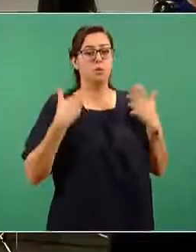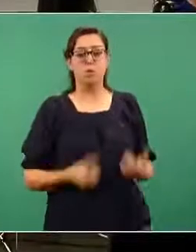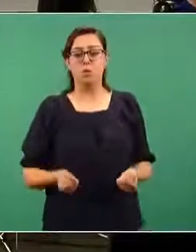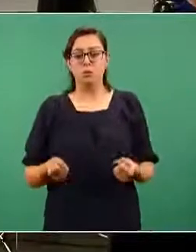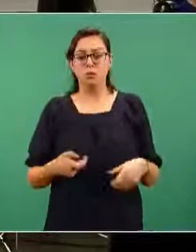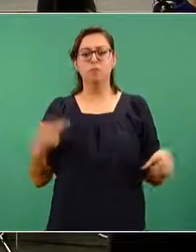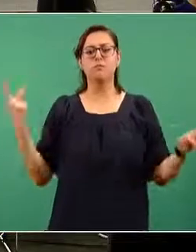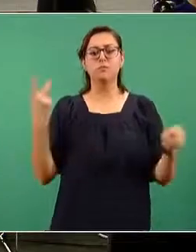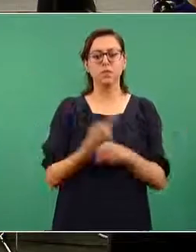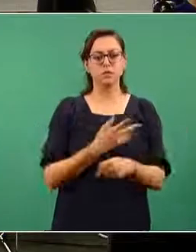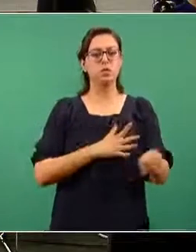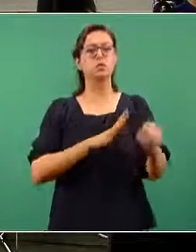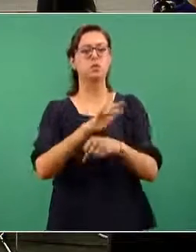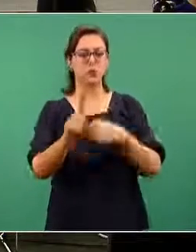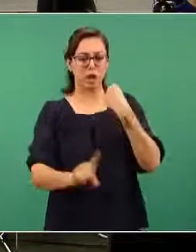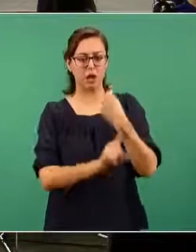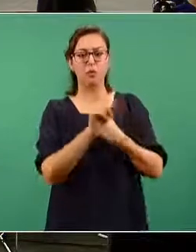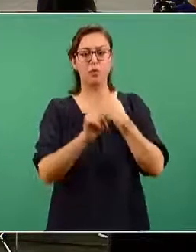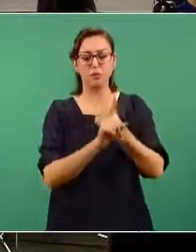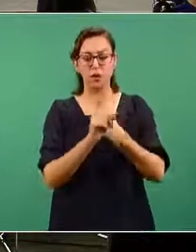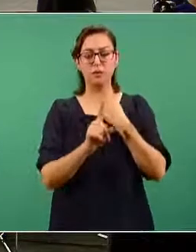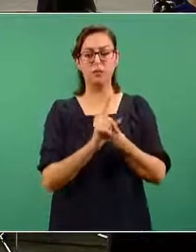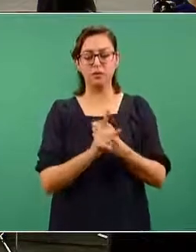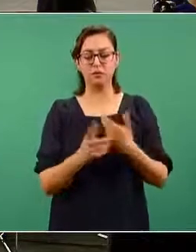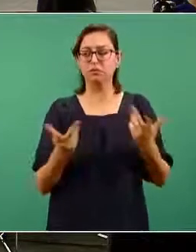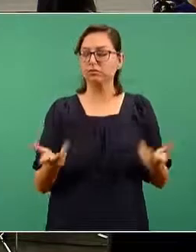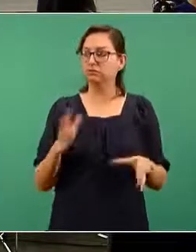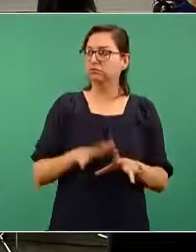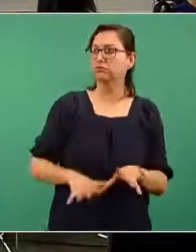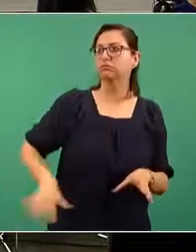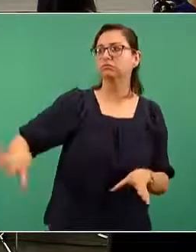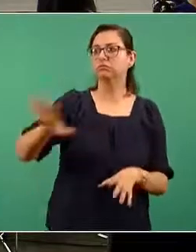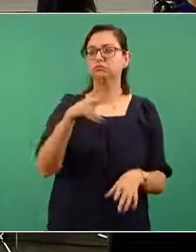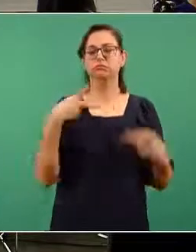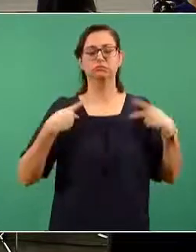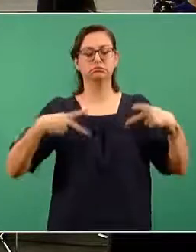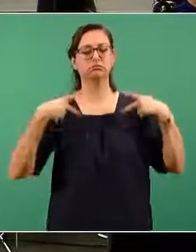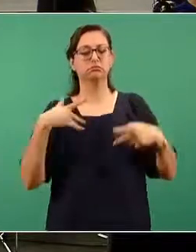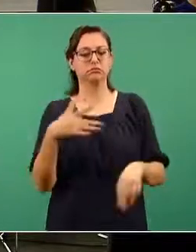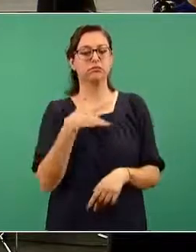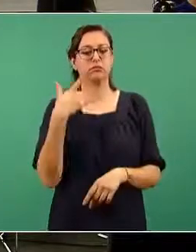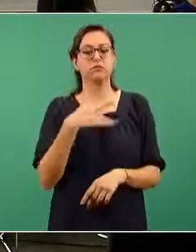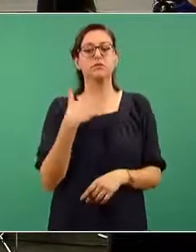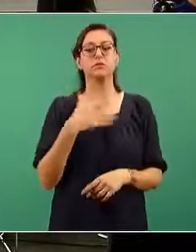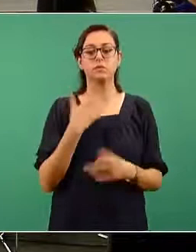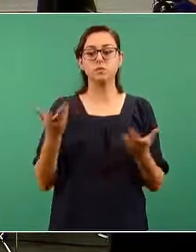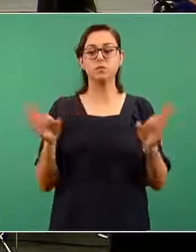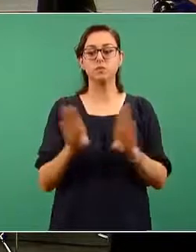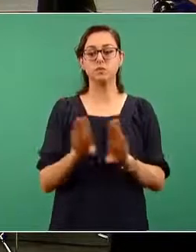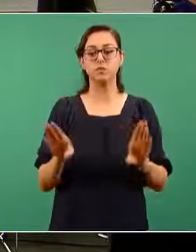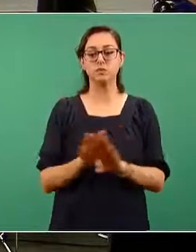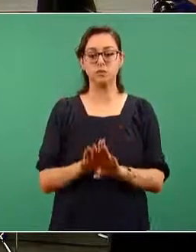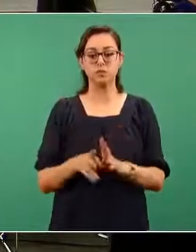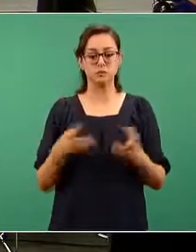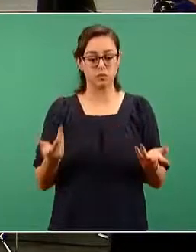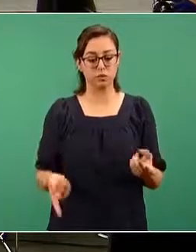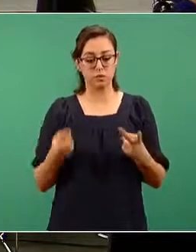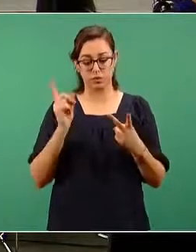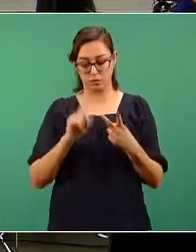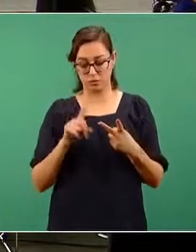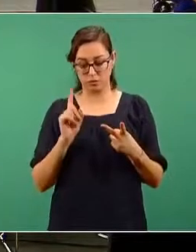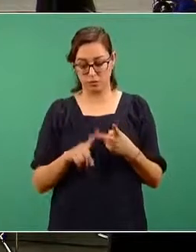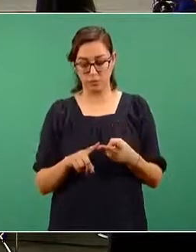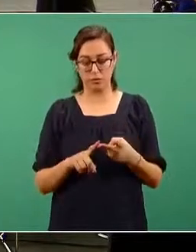vacunación? Y bueno, también también esta pregunta va relacionada ahorita a reacciones, ¿no? Hoy en la